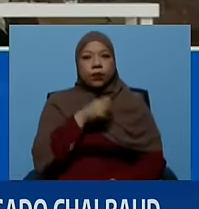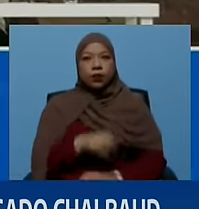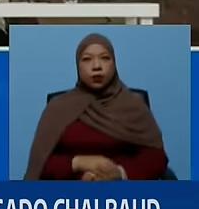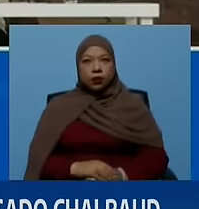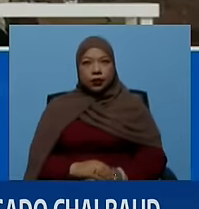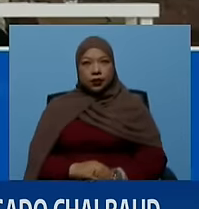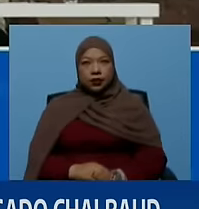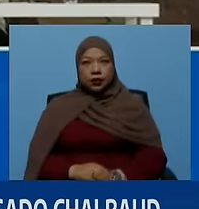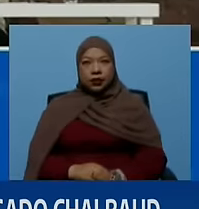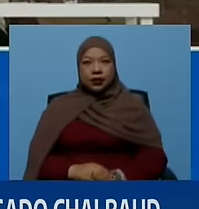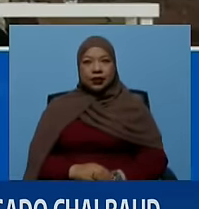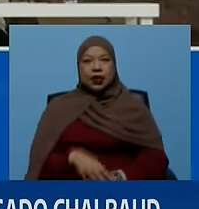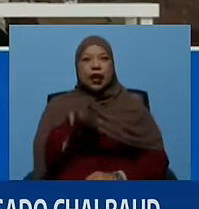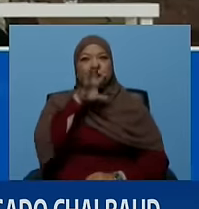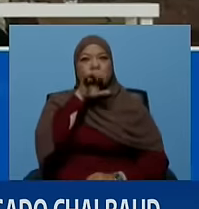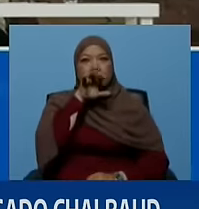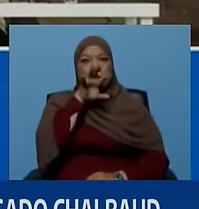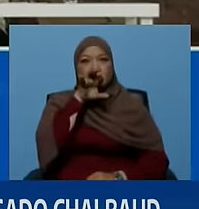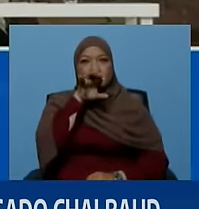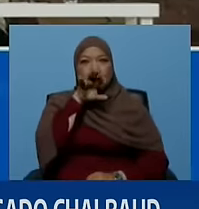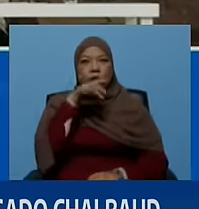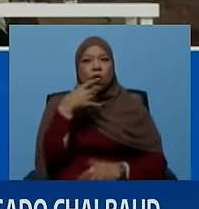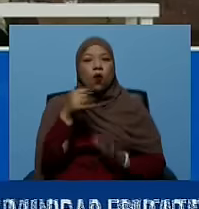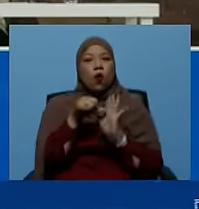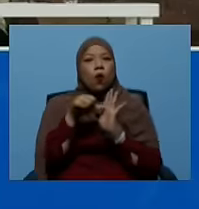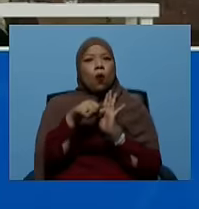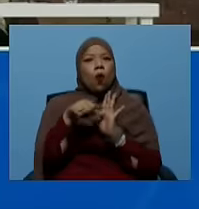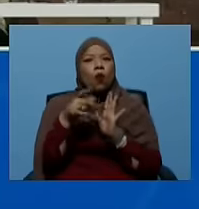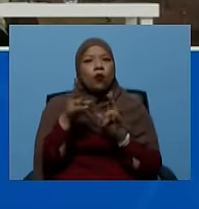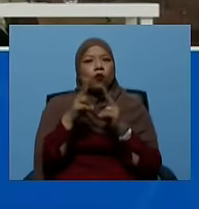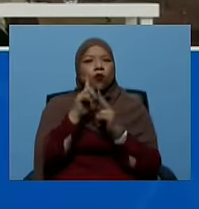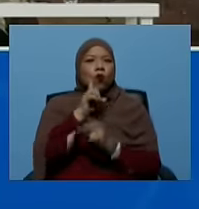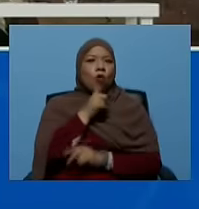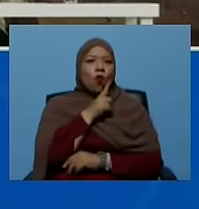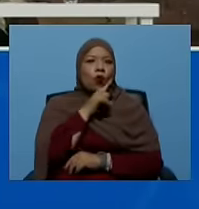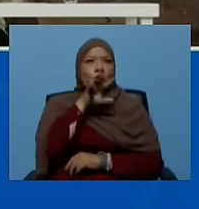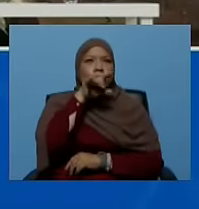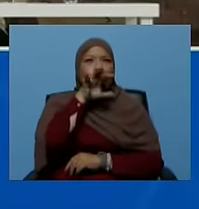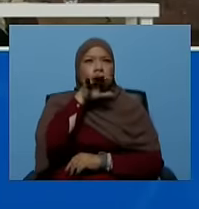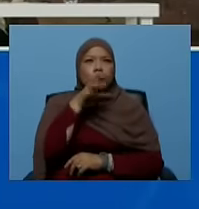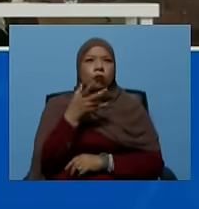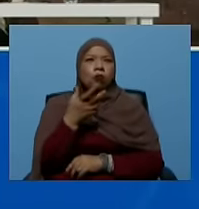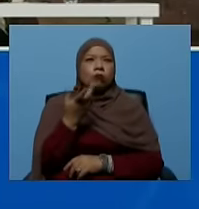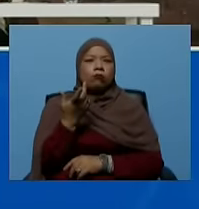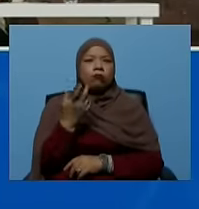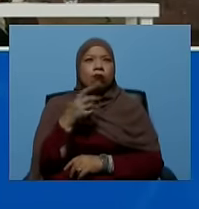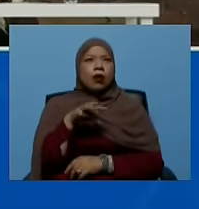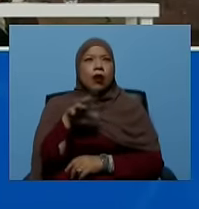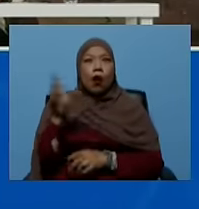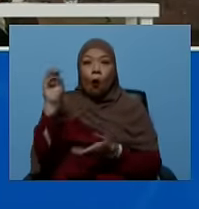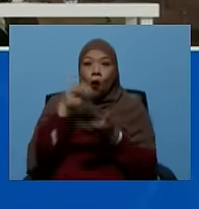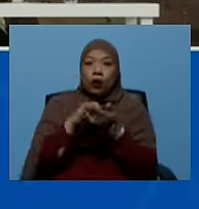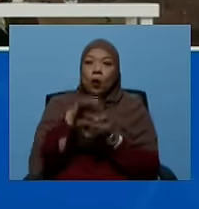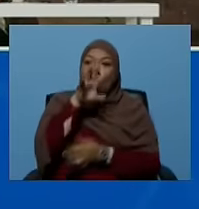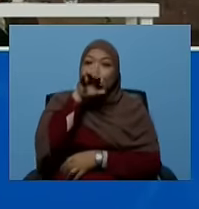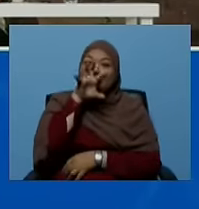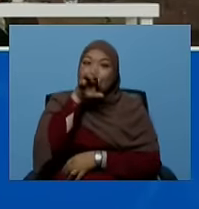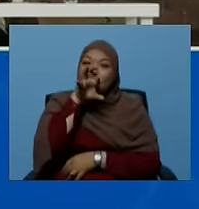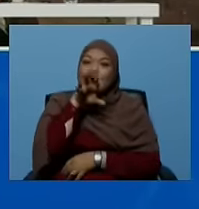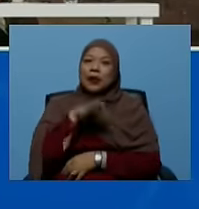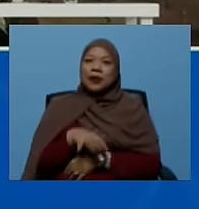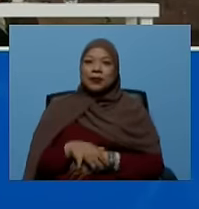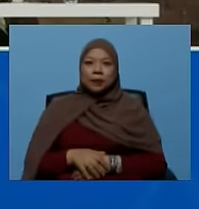llama el perrito que andaba por ahí Oye por qué lo sacaron Pobrecito mire ahí viene ahí